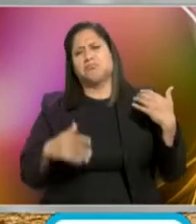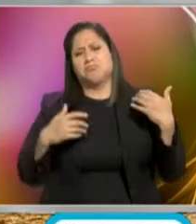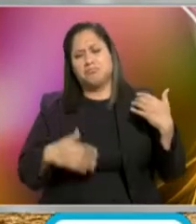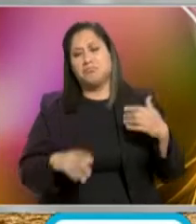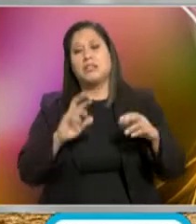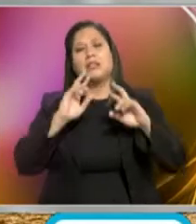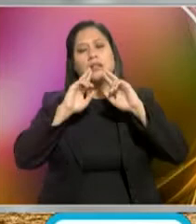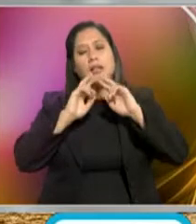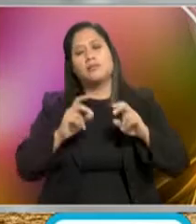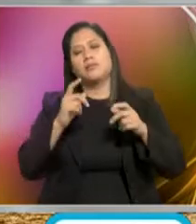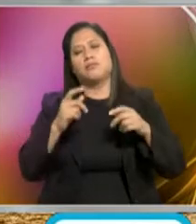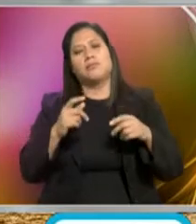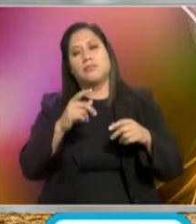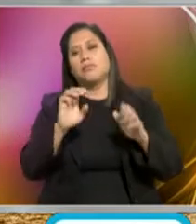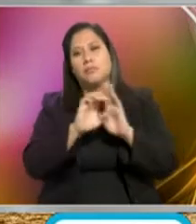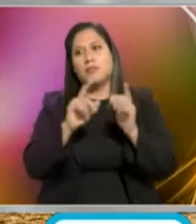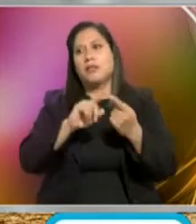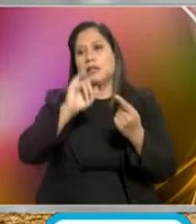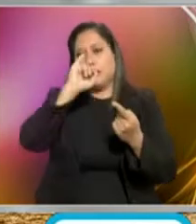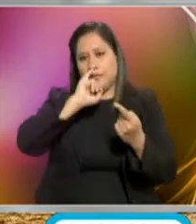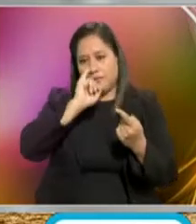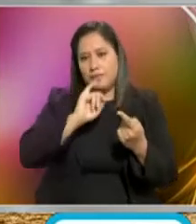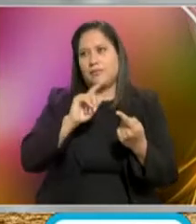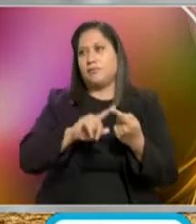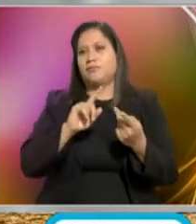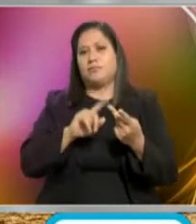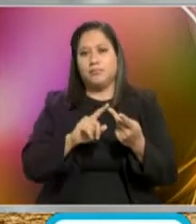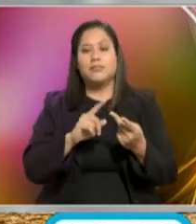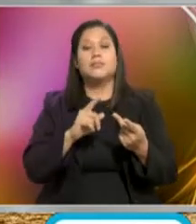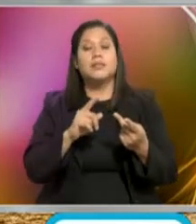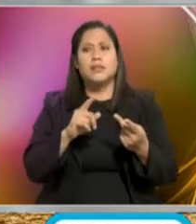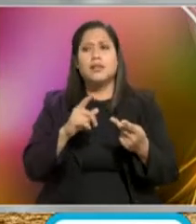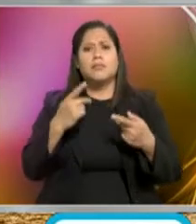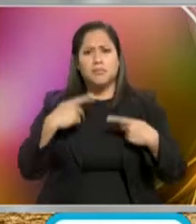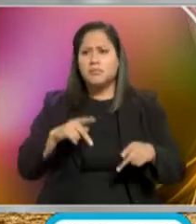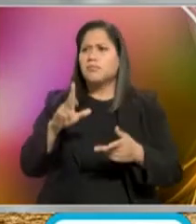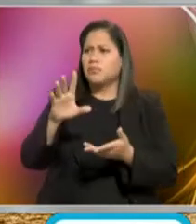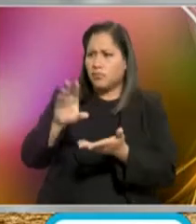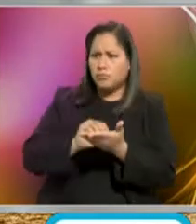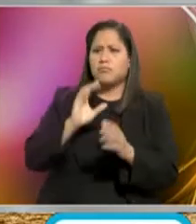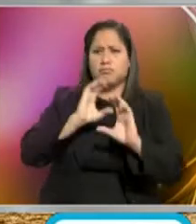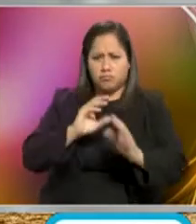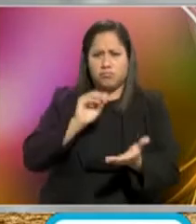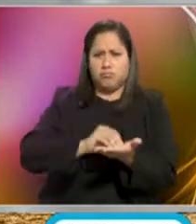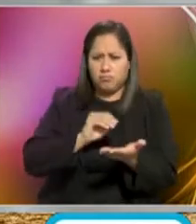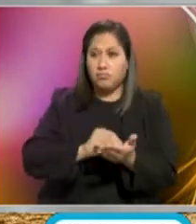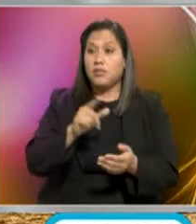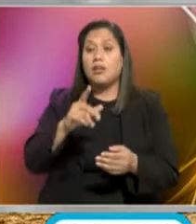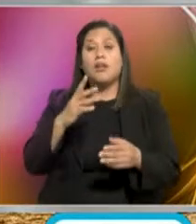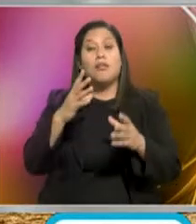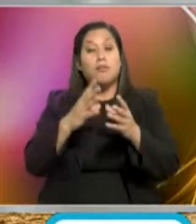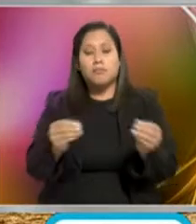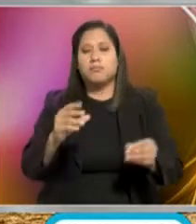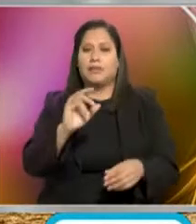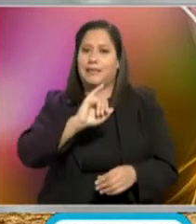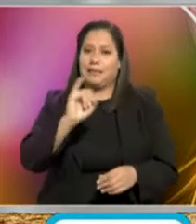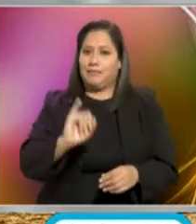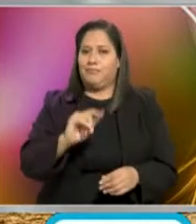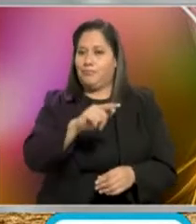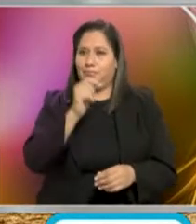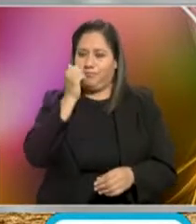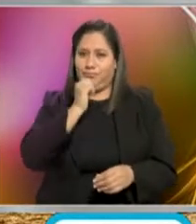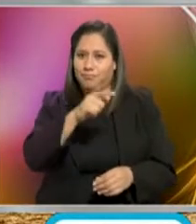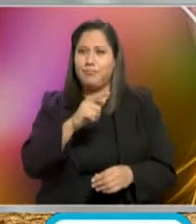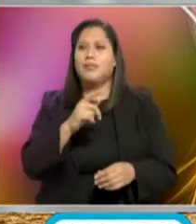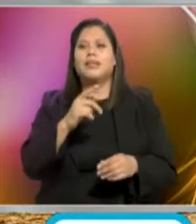grandes rancheros, ¿no? Como Pedro Infante también, Y ¿no? sigue habiendo gente que lo interpreta. Sus canciones realmente nunca van a pasar de moda porque Jamás. atañen